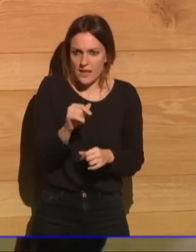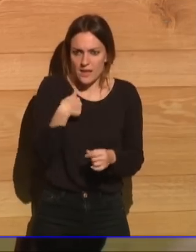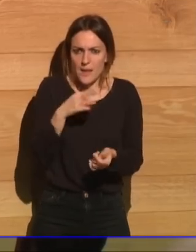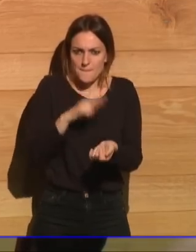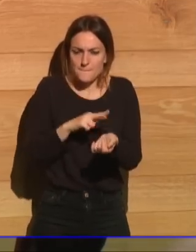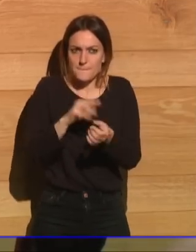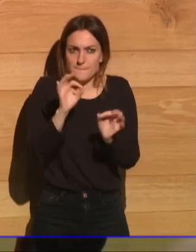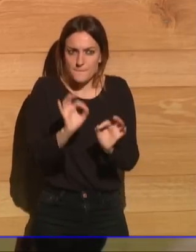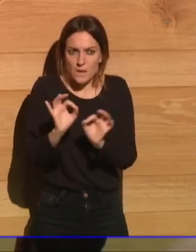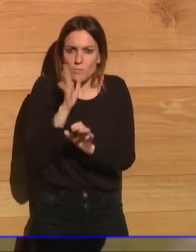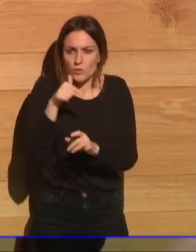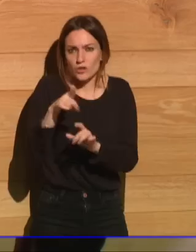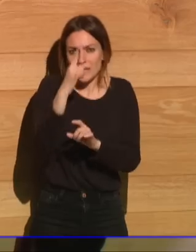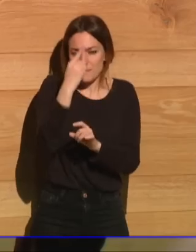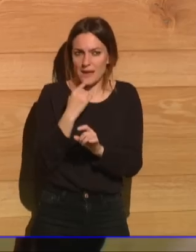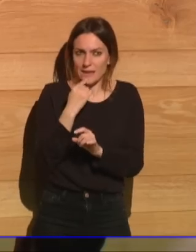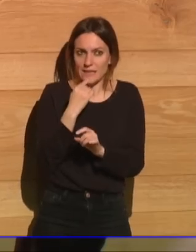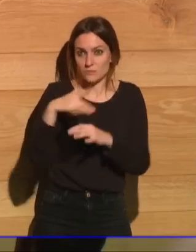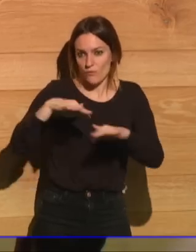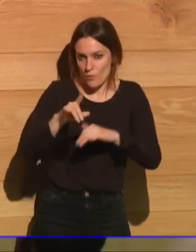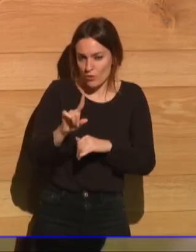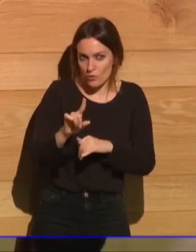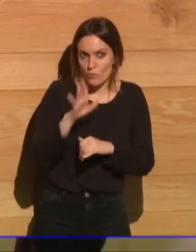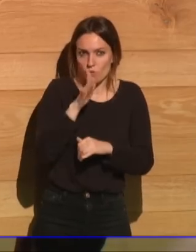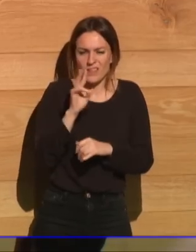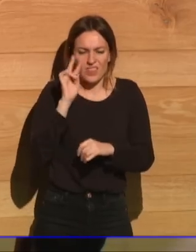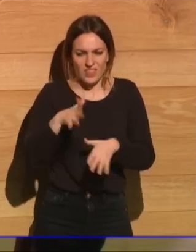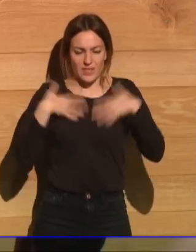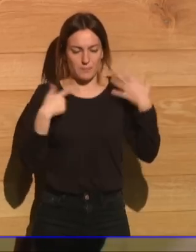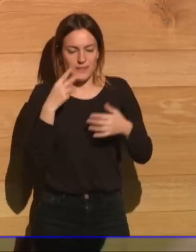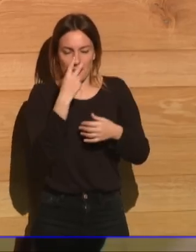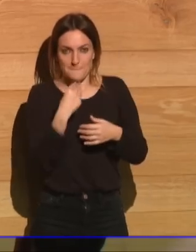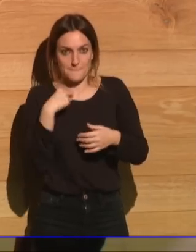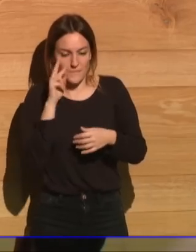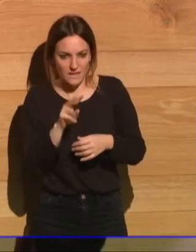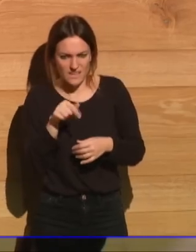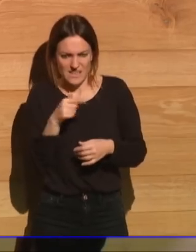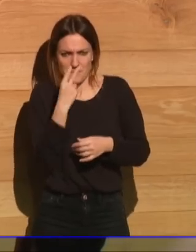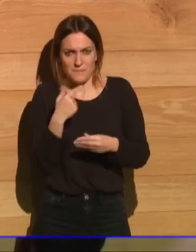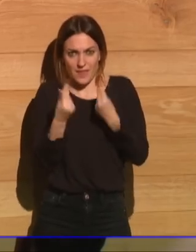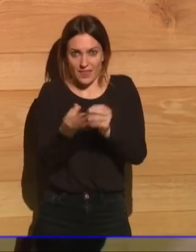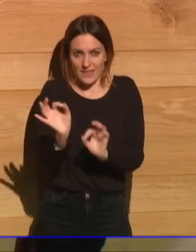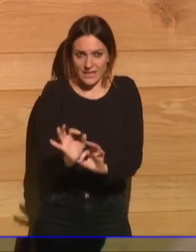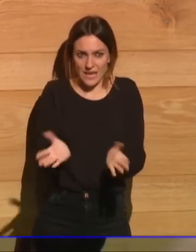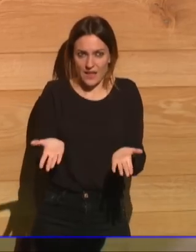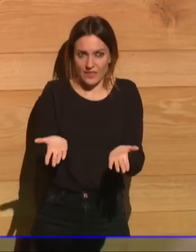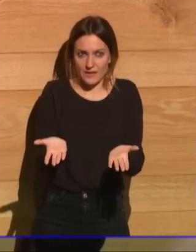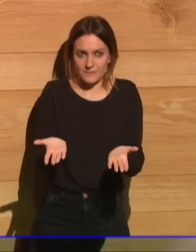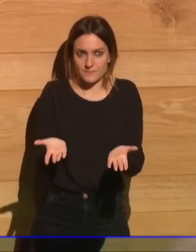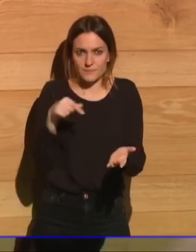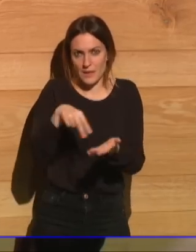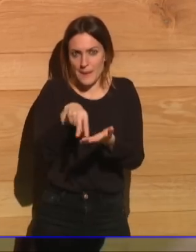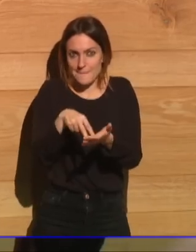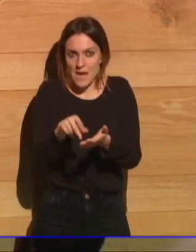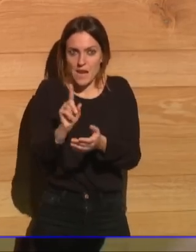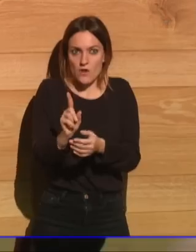las imágenes que por los movimientos, casi más porque te enfoca de repente unos pies, aunque esos pies no están haciendo nada realmente, no están